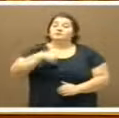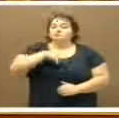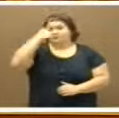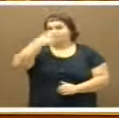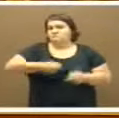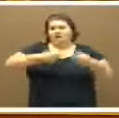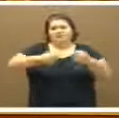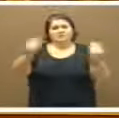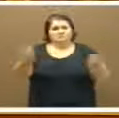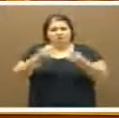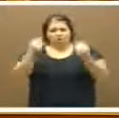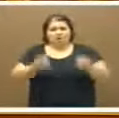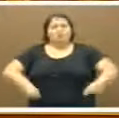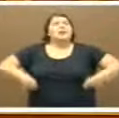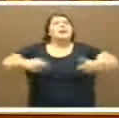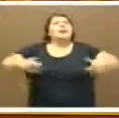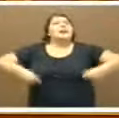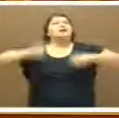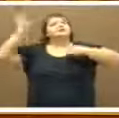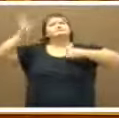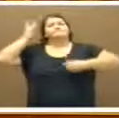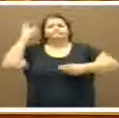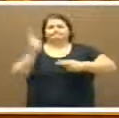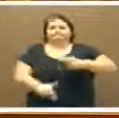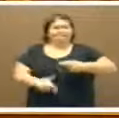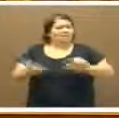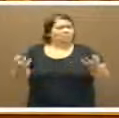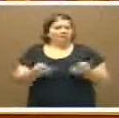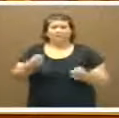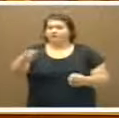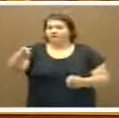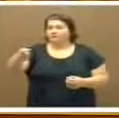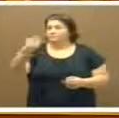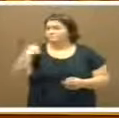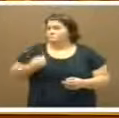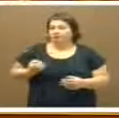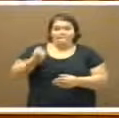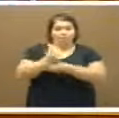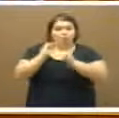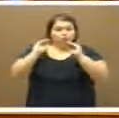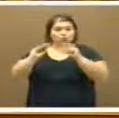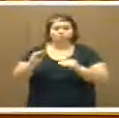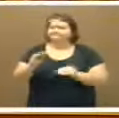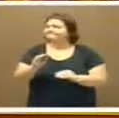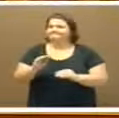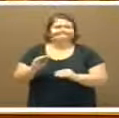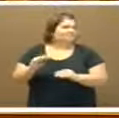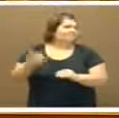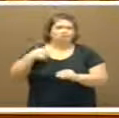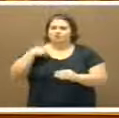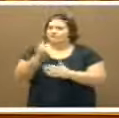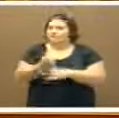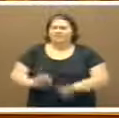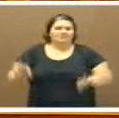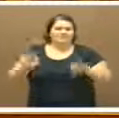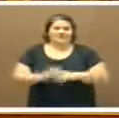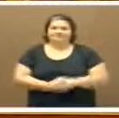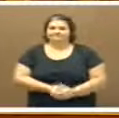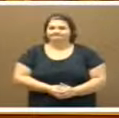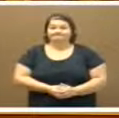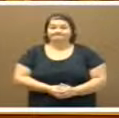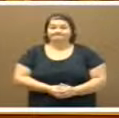gastar mejor, que los cerroches hay que impedirlos. Pero, desde luego, esa única palanca que ustedes es la que apoyan, desde luego, no vamos a poner nuestras manos para apoyar en esa palanca que ustedes tienen.